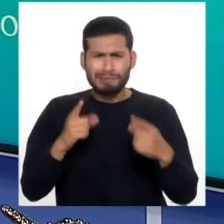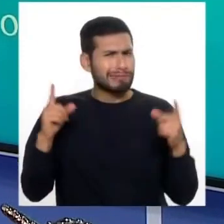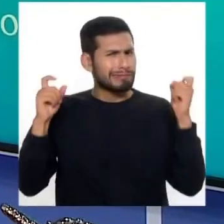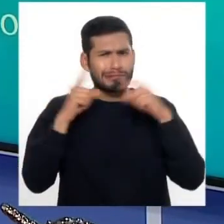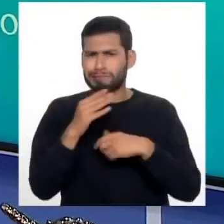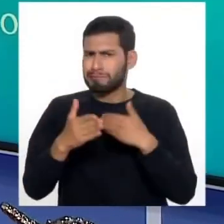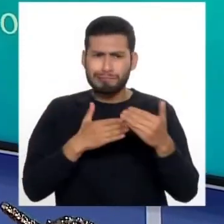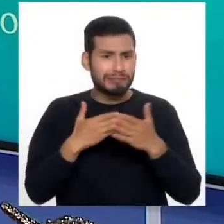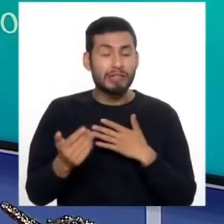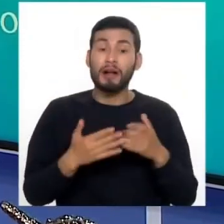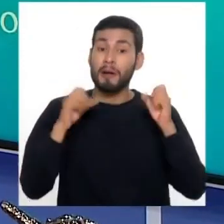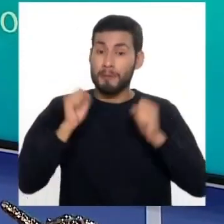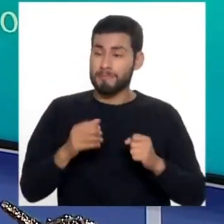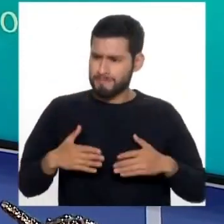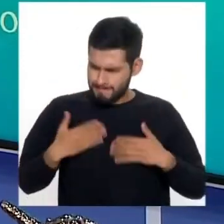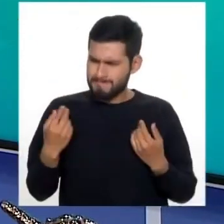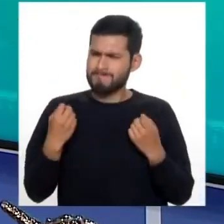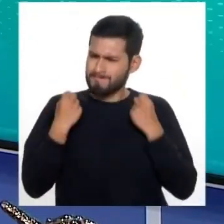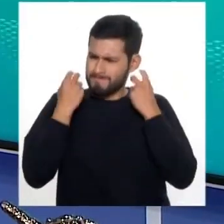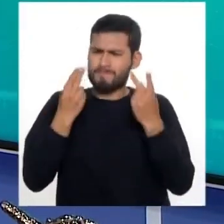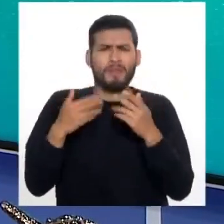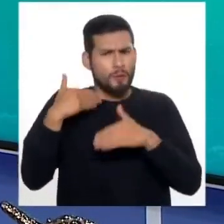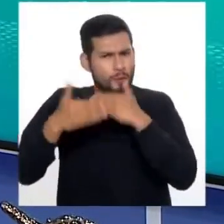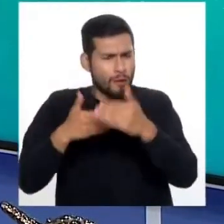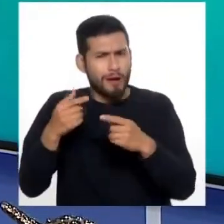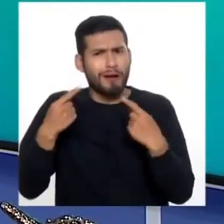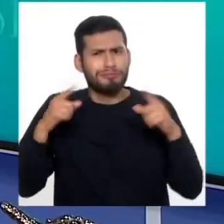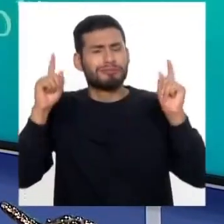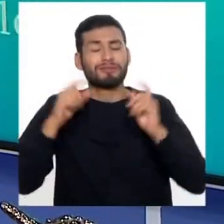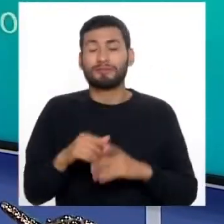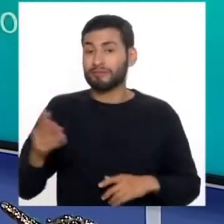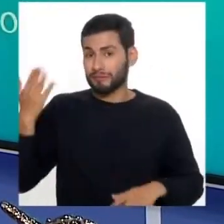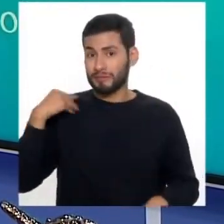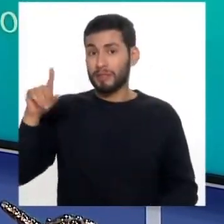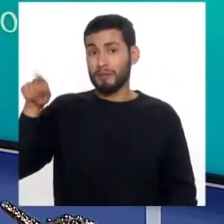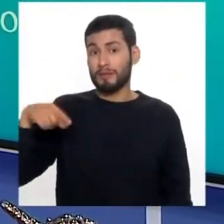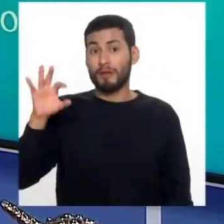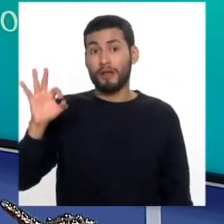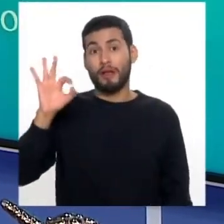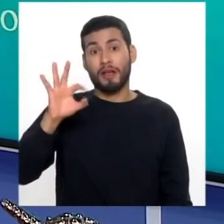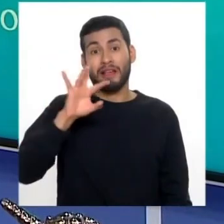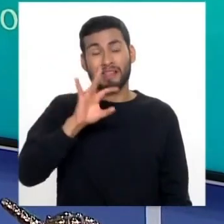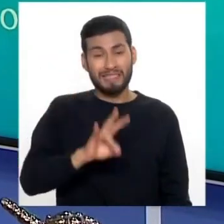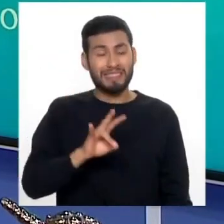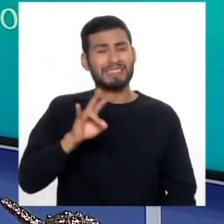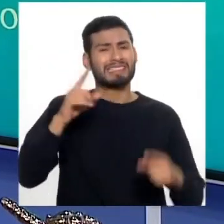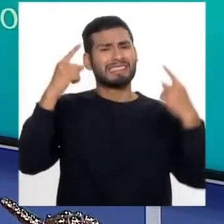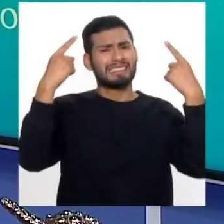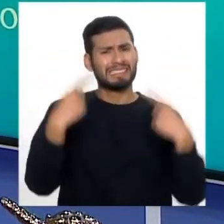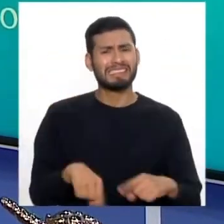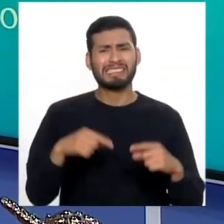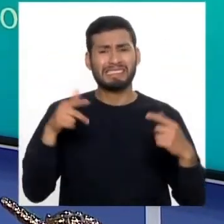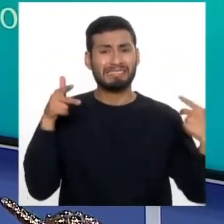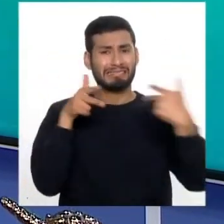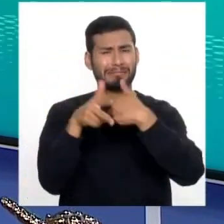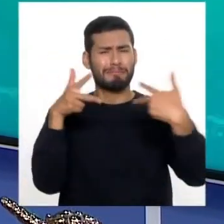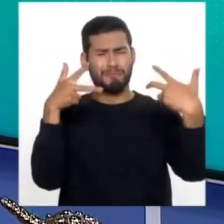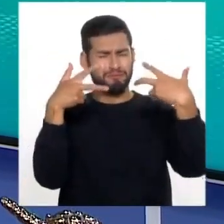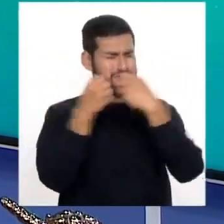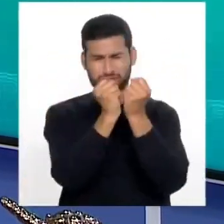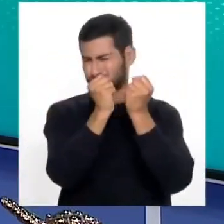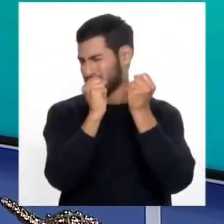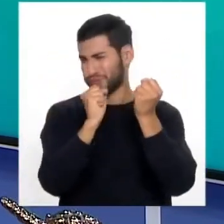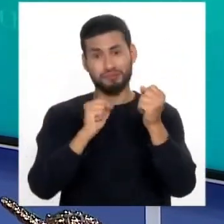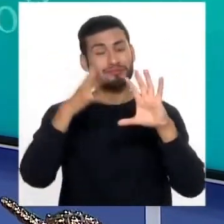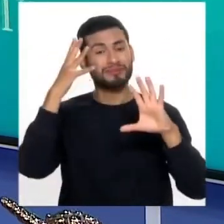dificultades podemos salir adelante. En el año de 1997, un accidente terrible en la vía expresa cambió